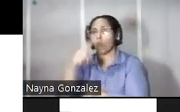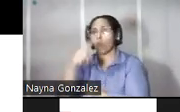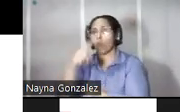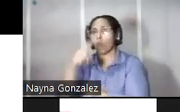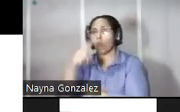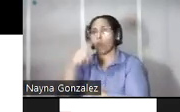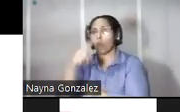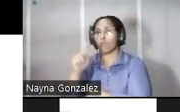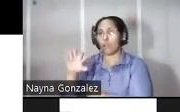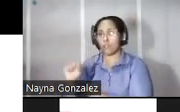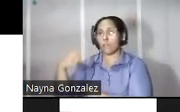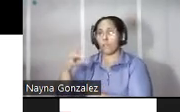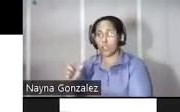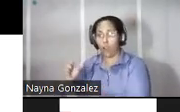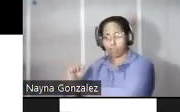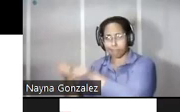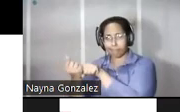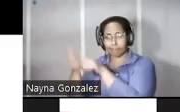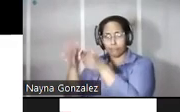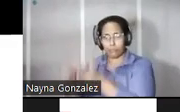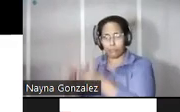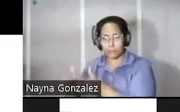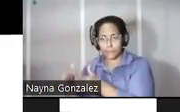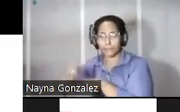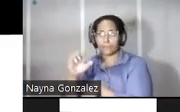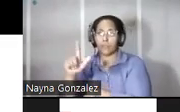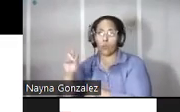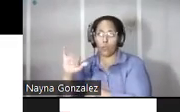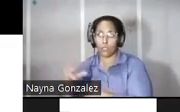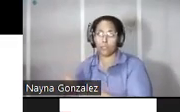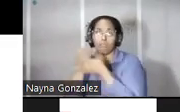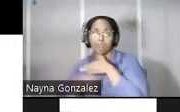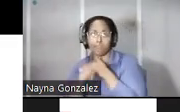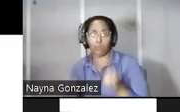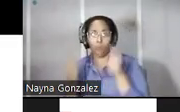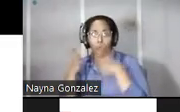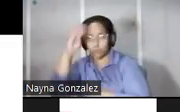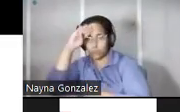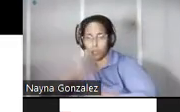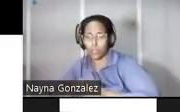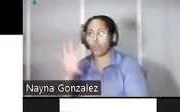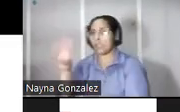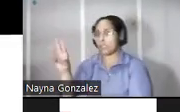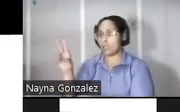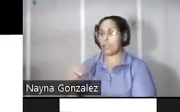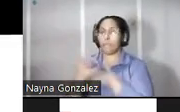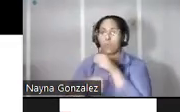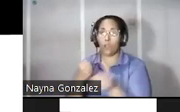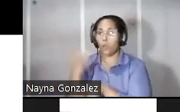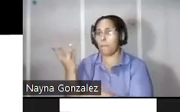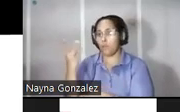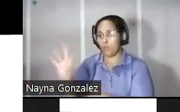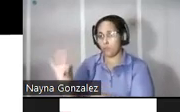quien había sido pelotero, Eloísa procreó 6 hijos entre